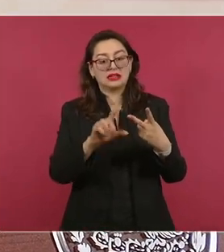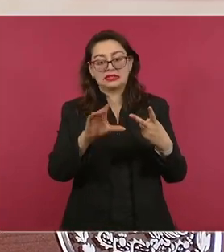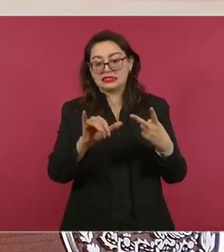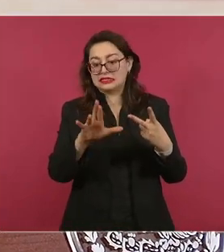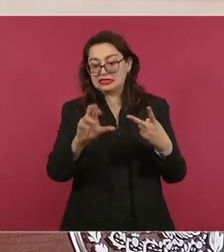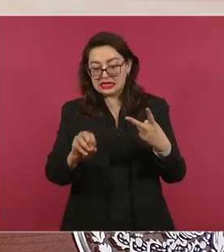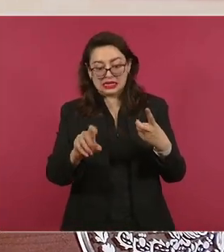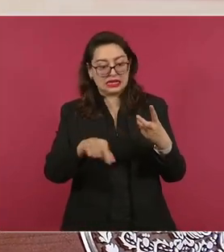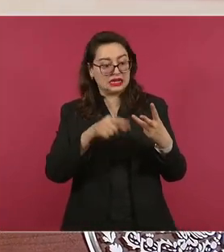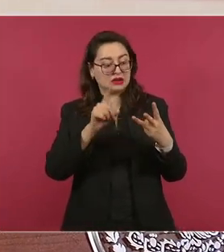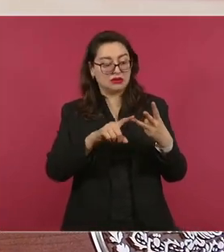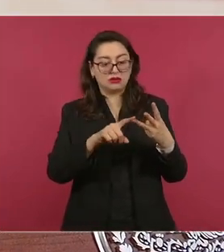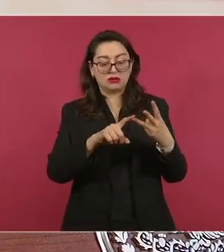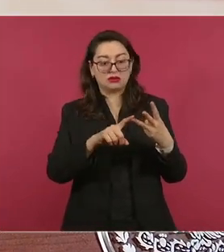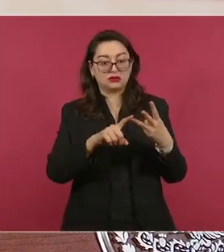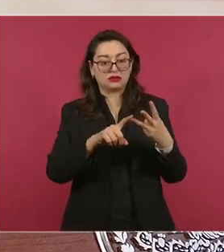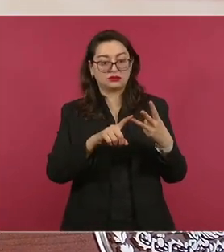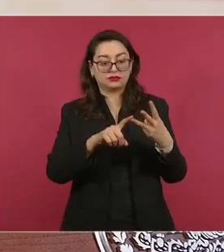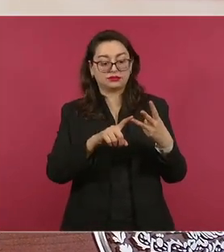Ciro,